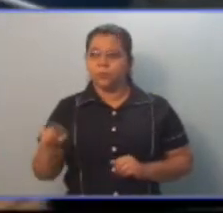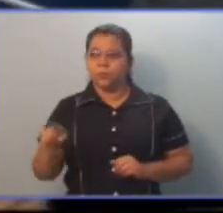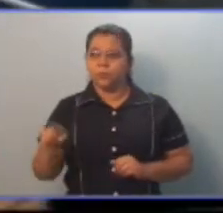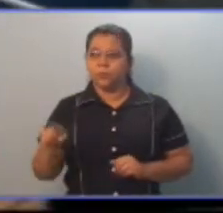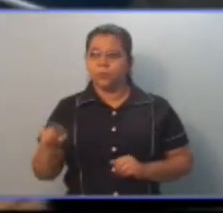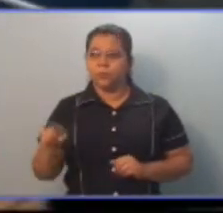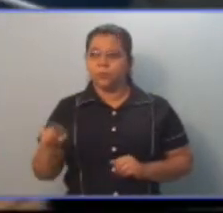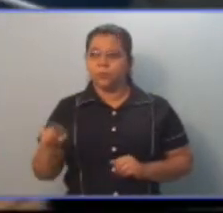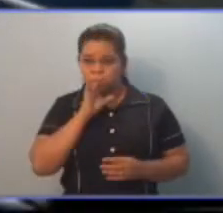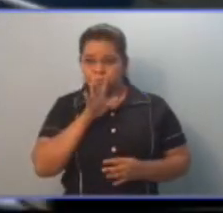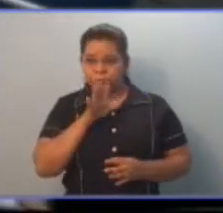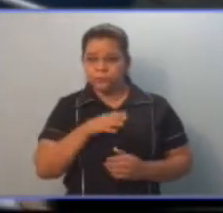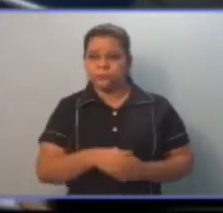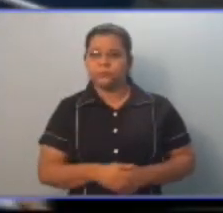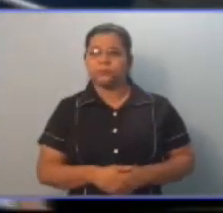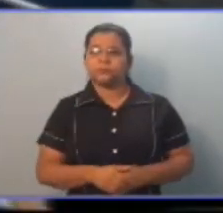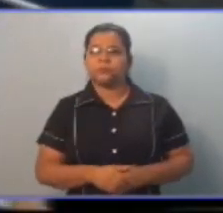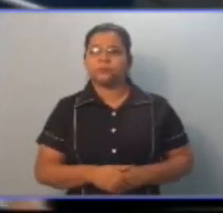dicho,